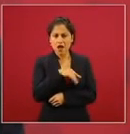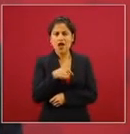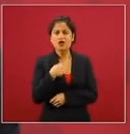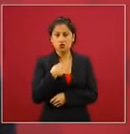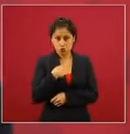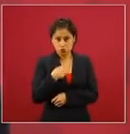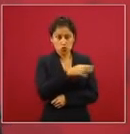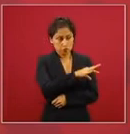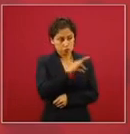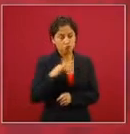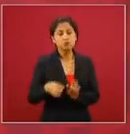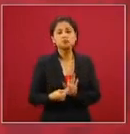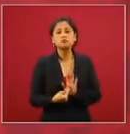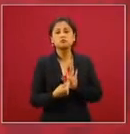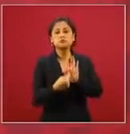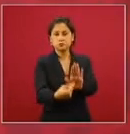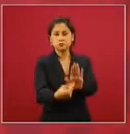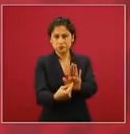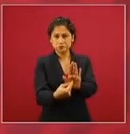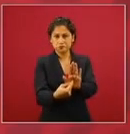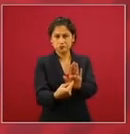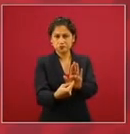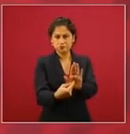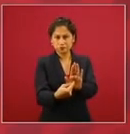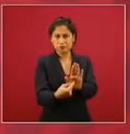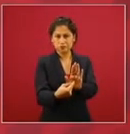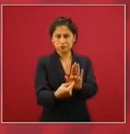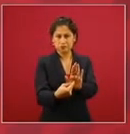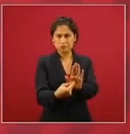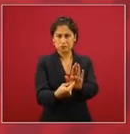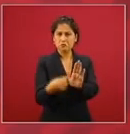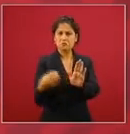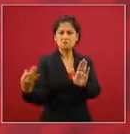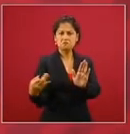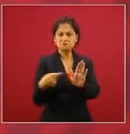Es muchísimo más constructivo